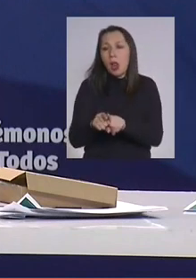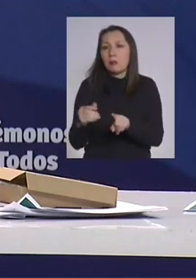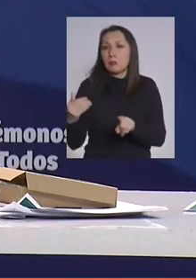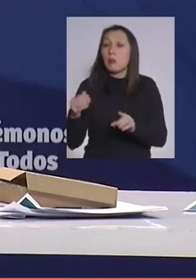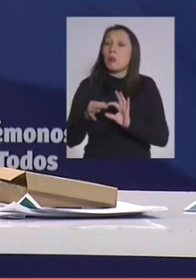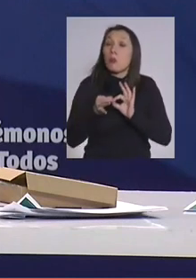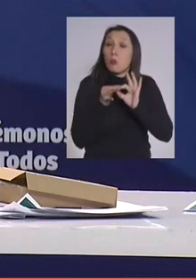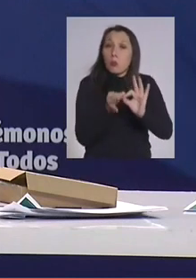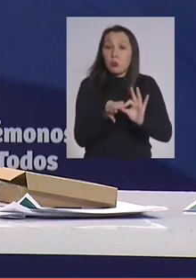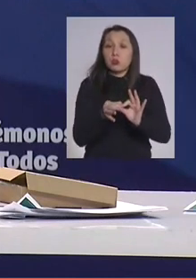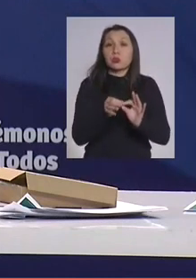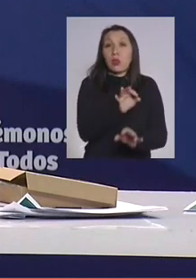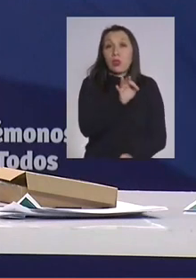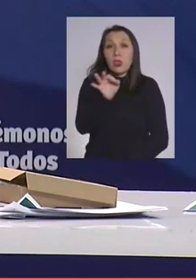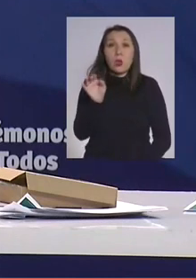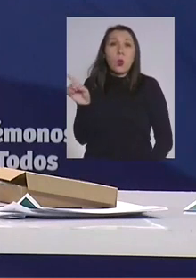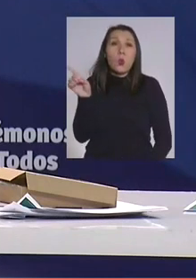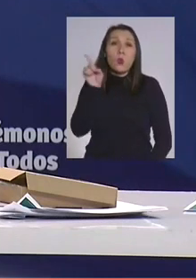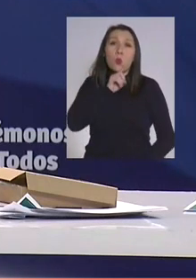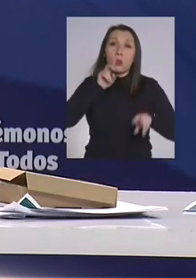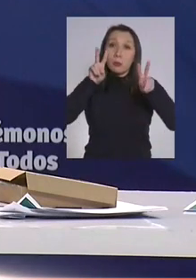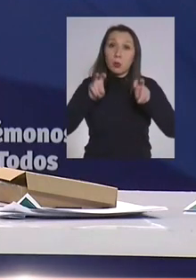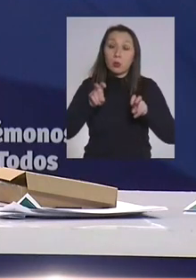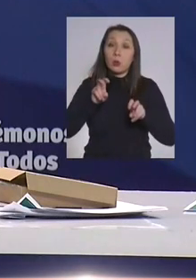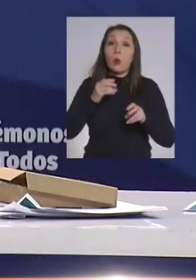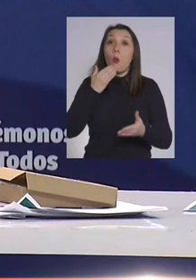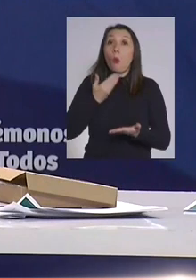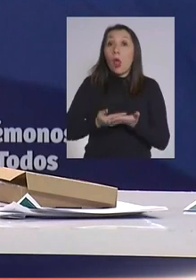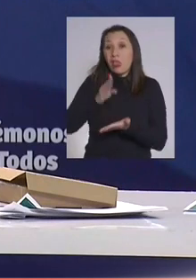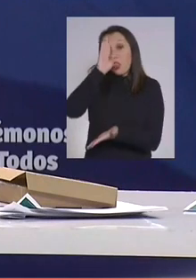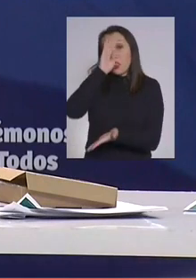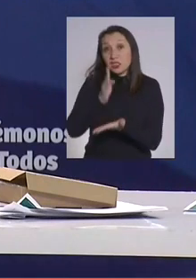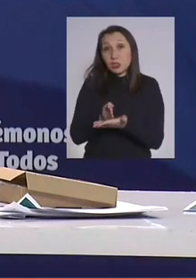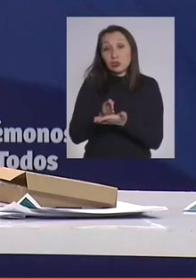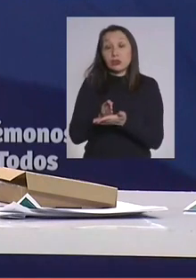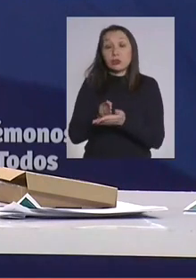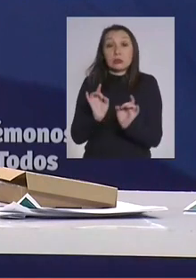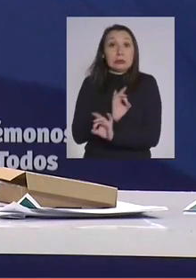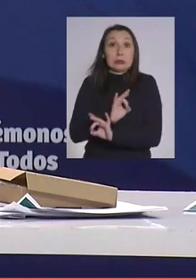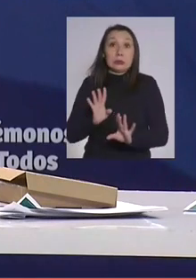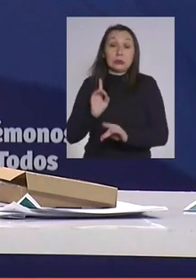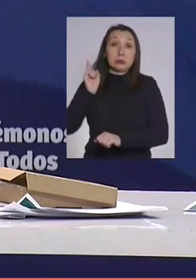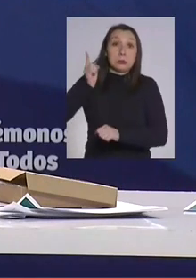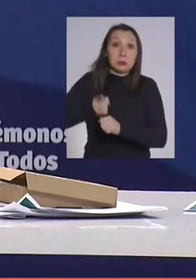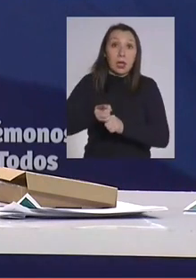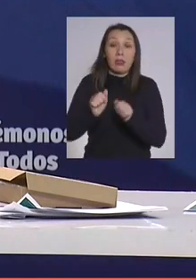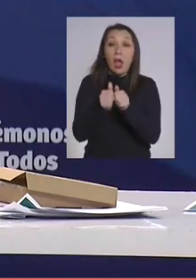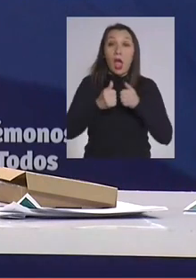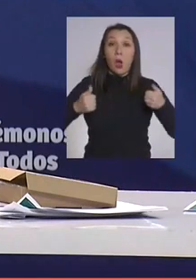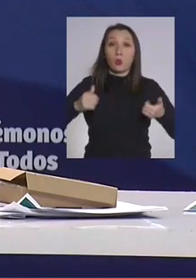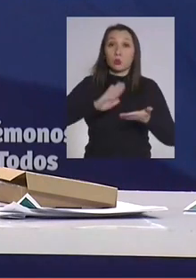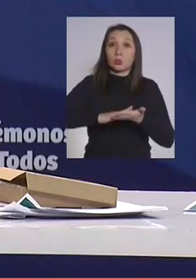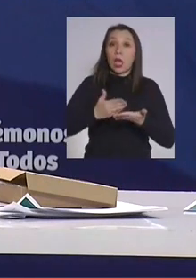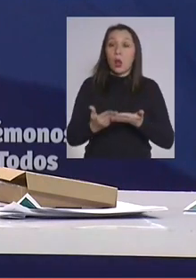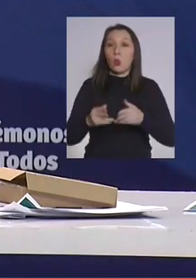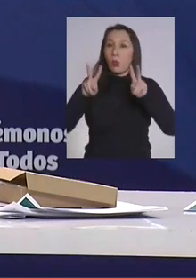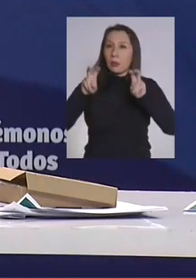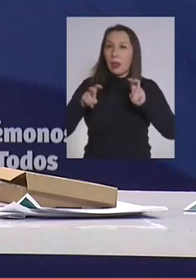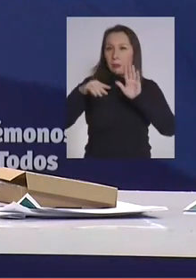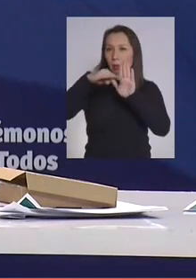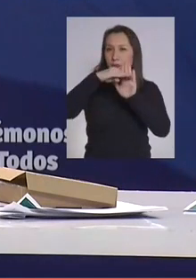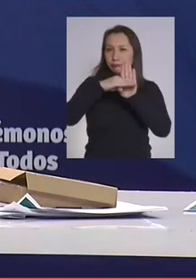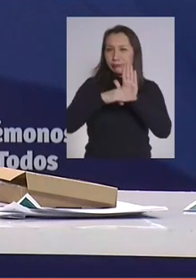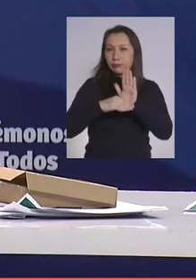todo le agradezco lo que dijo al final una vez que la decisión está tomada por la autoridad sanitaria con los elementos